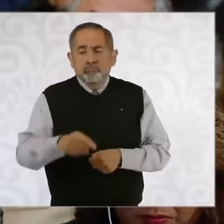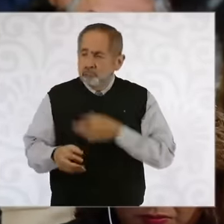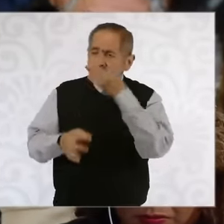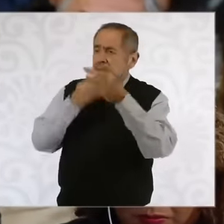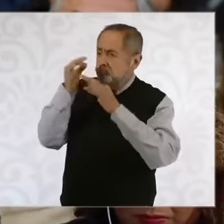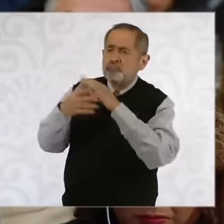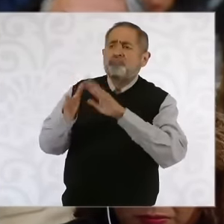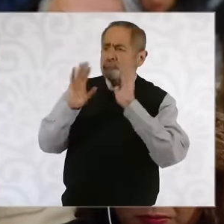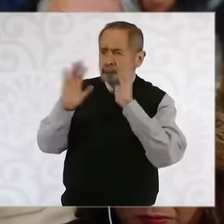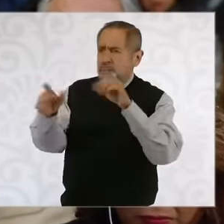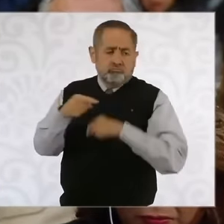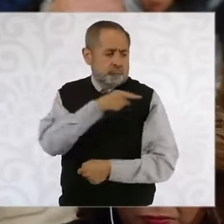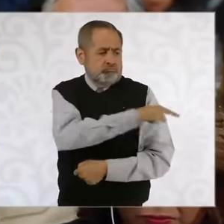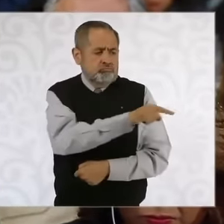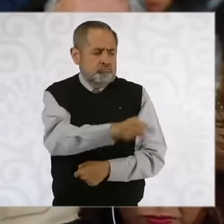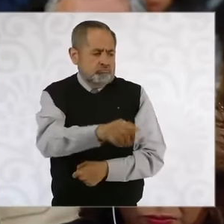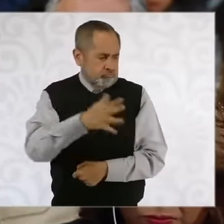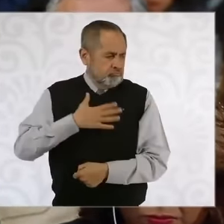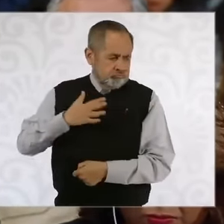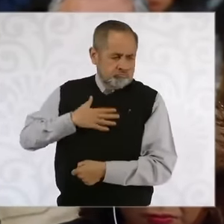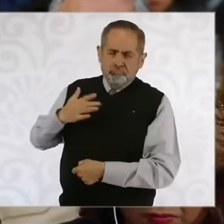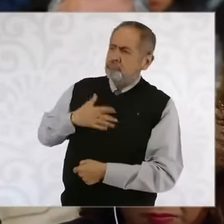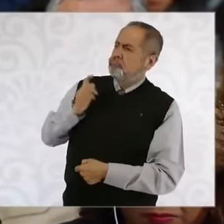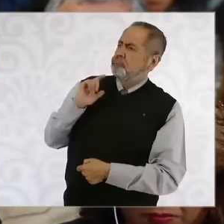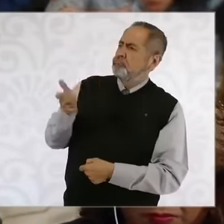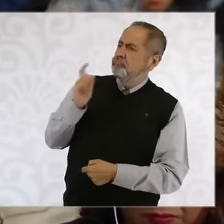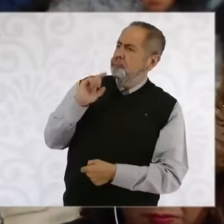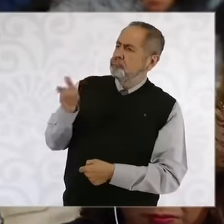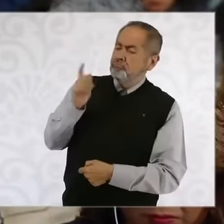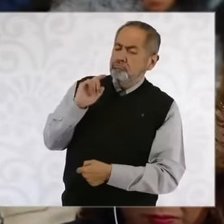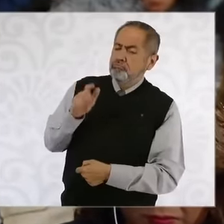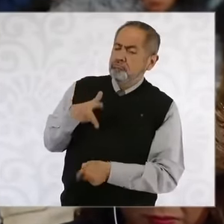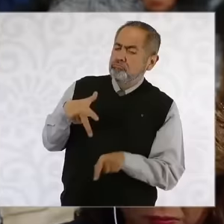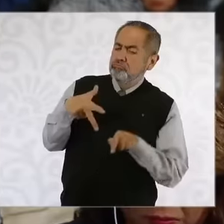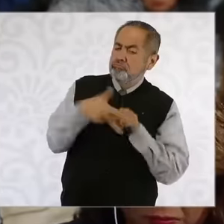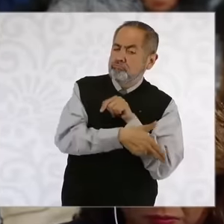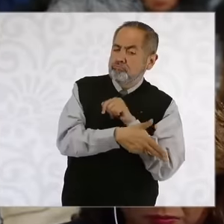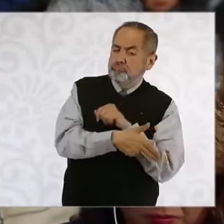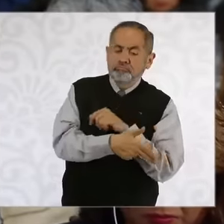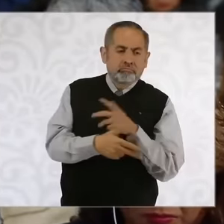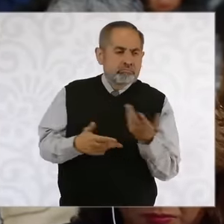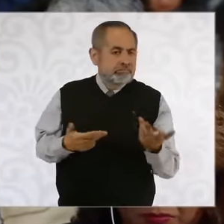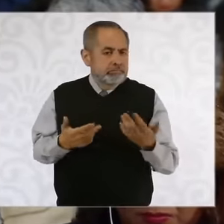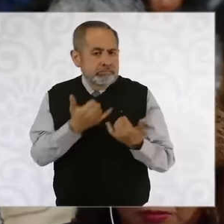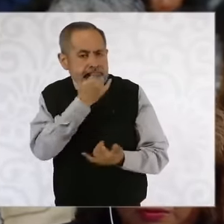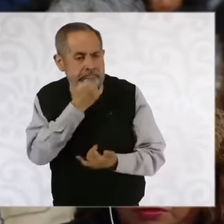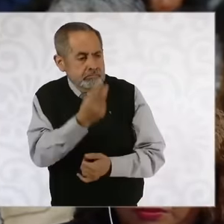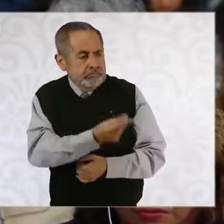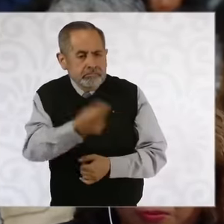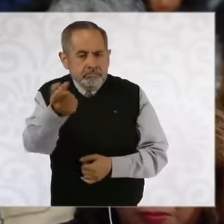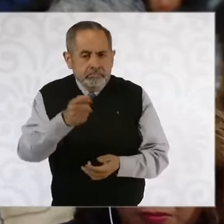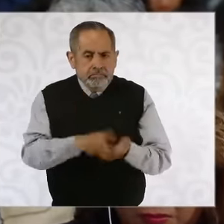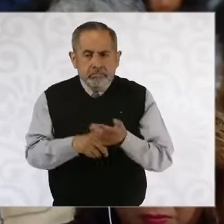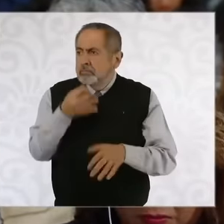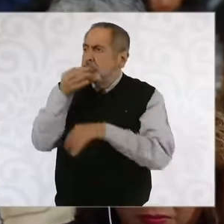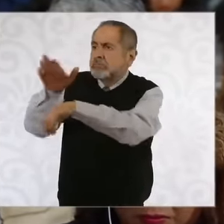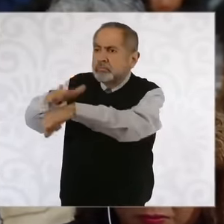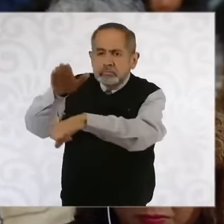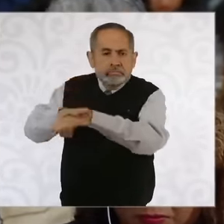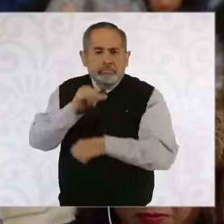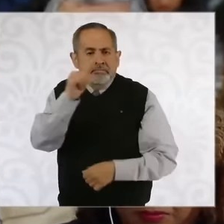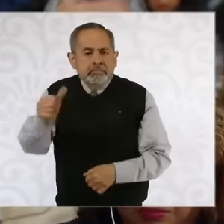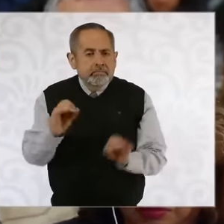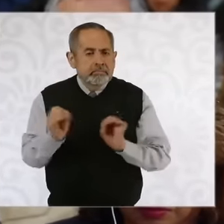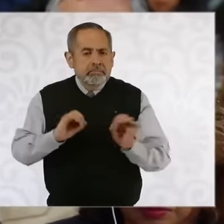conocer, quienes inscriben a estos trabajadores, pero finalmente los dan de baja sin que tengan autoridad, conocimiento las